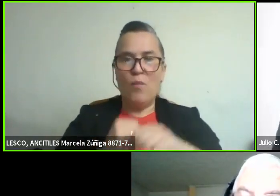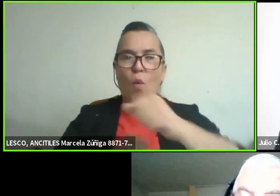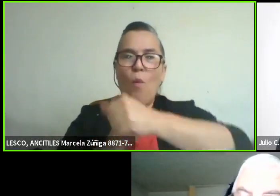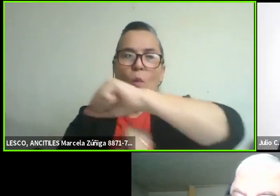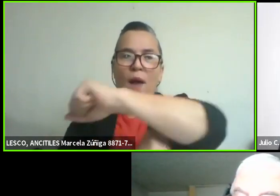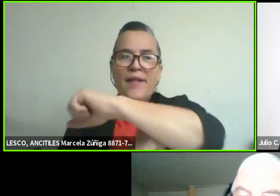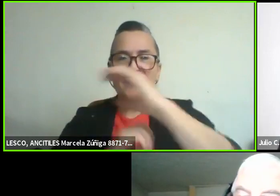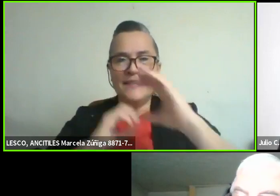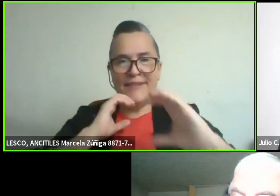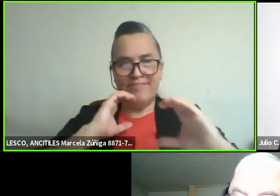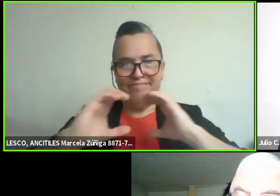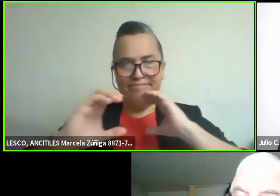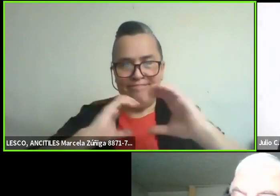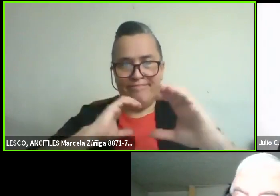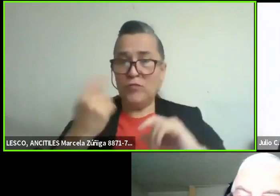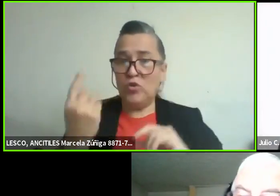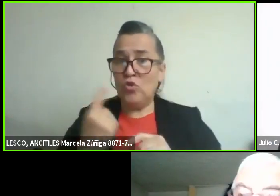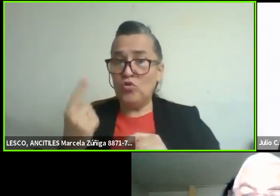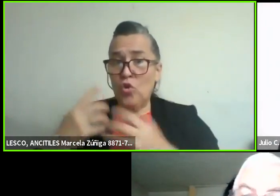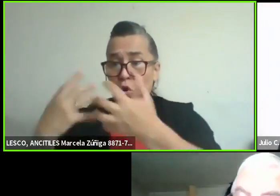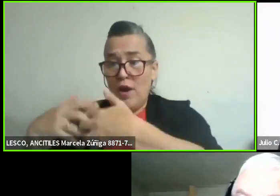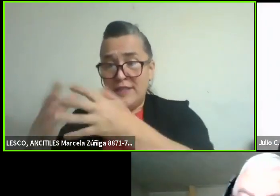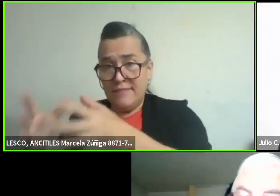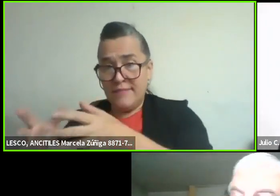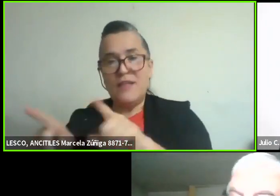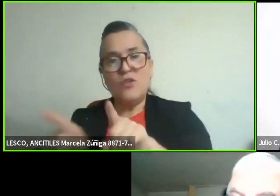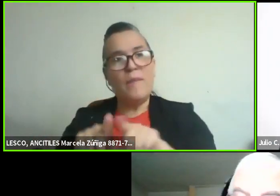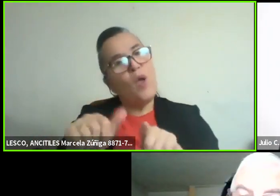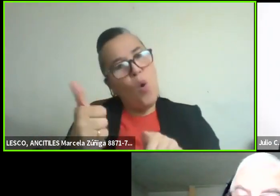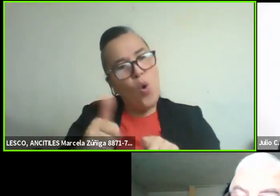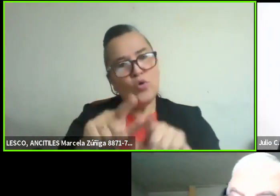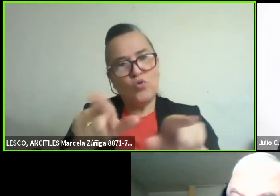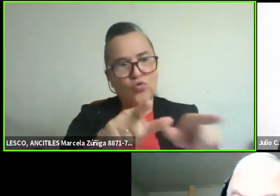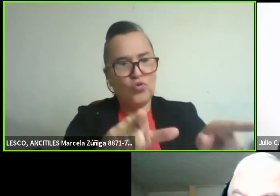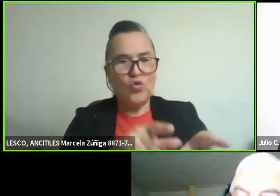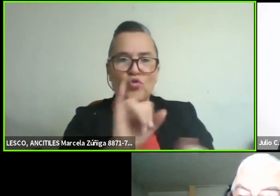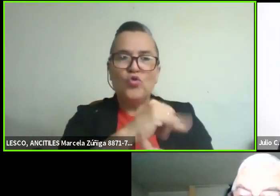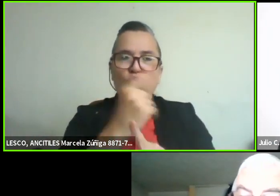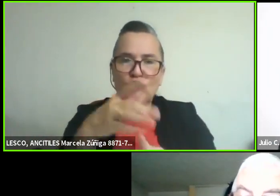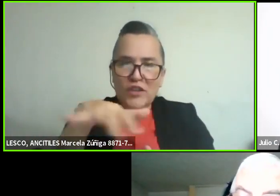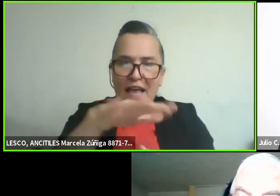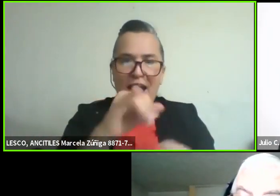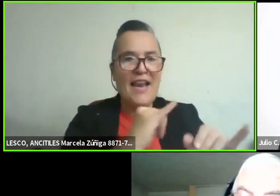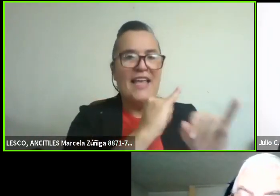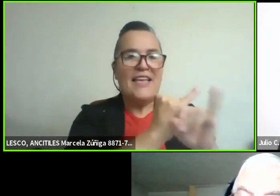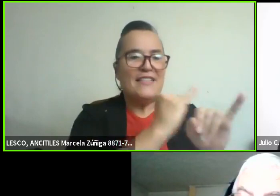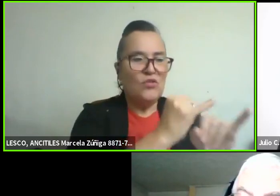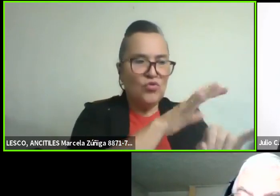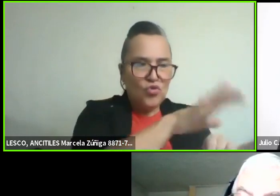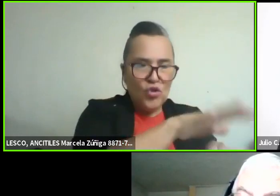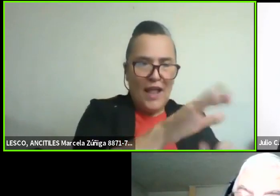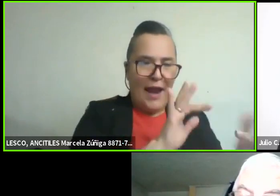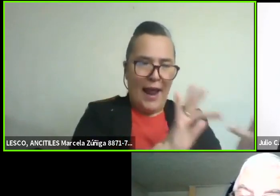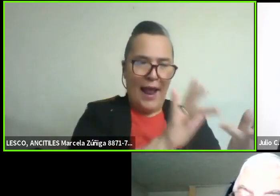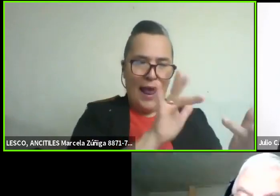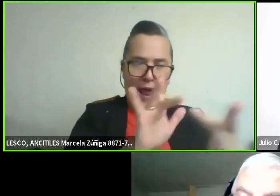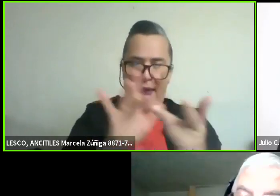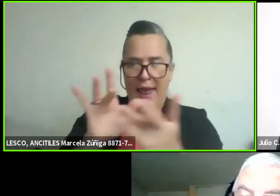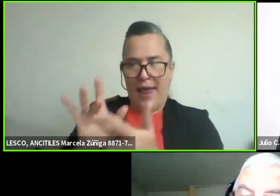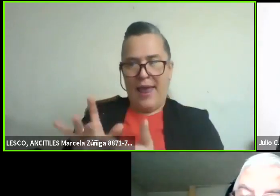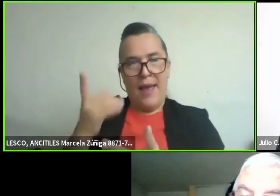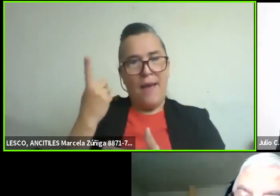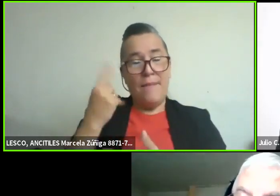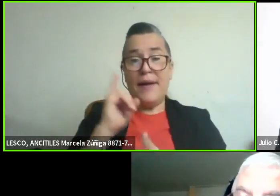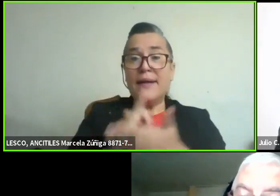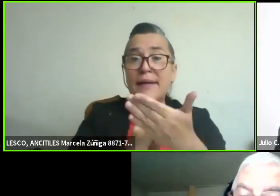no solo con los sectores empresariales sino con muchos otros sectores de tipo social institucional etcétera de manera que la investigación